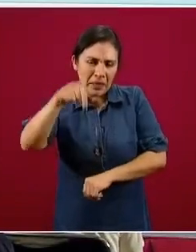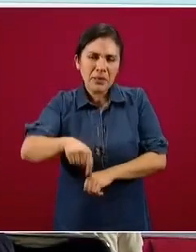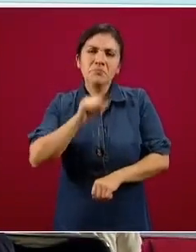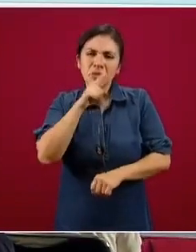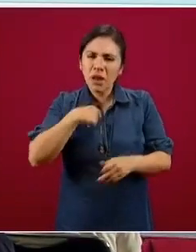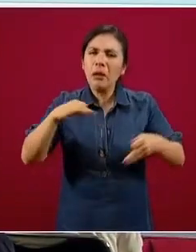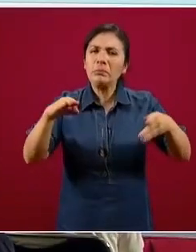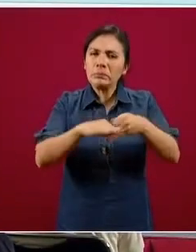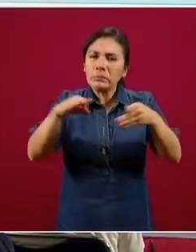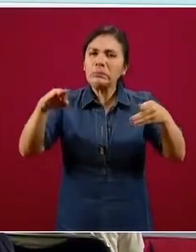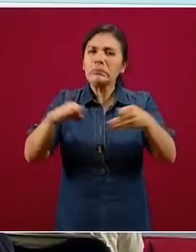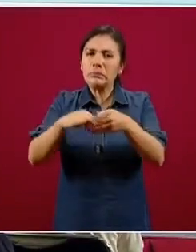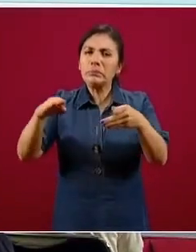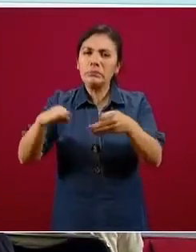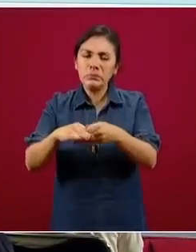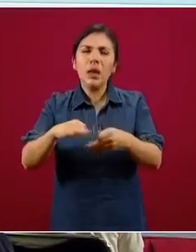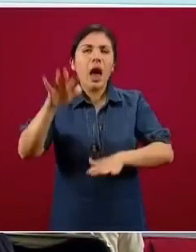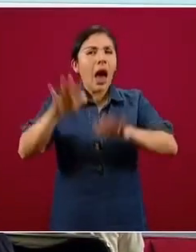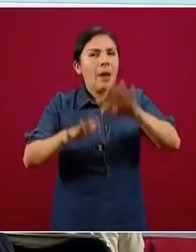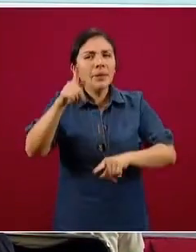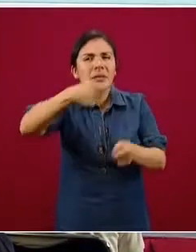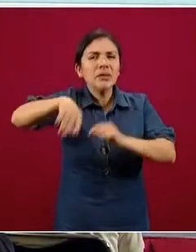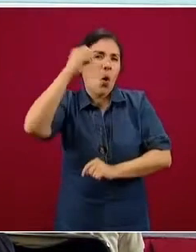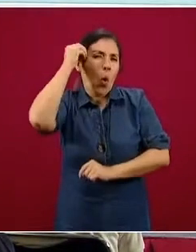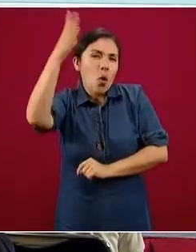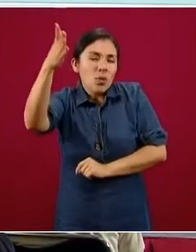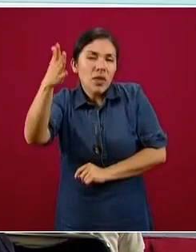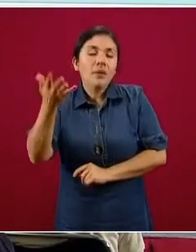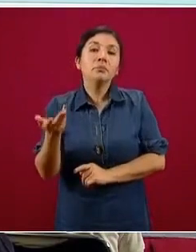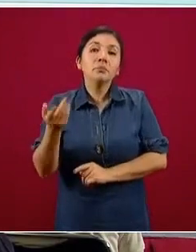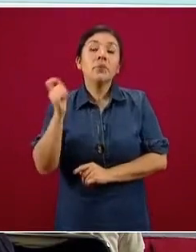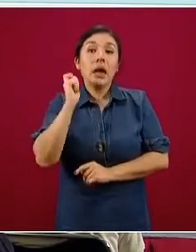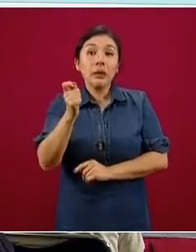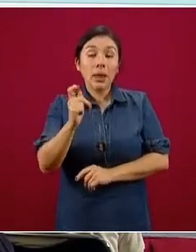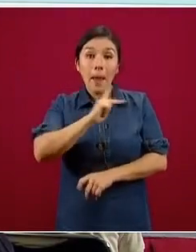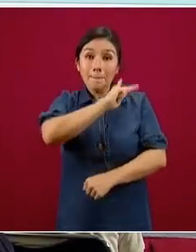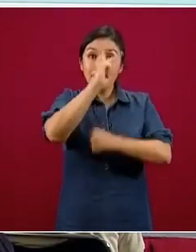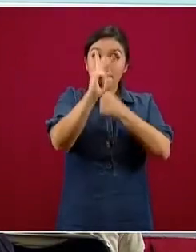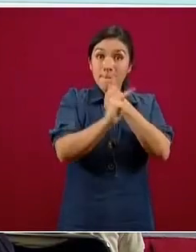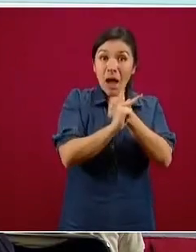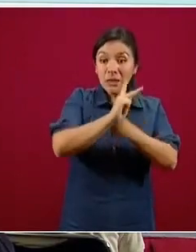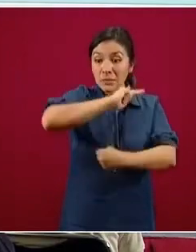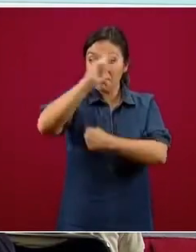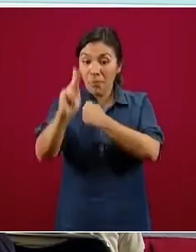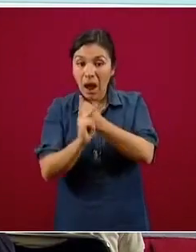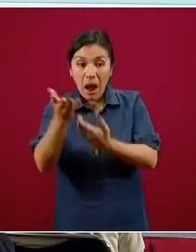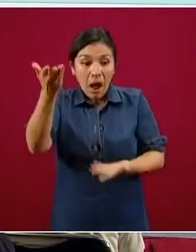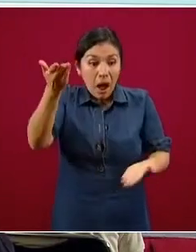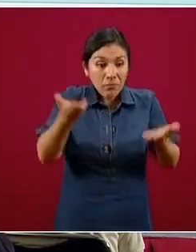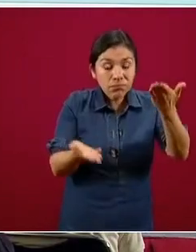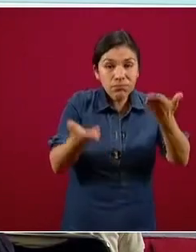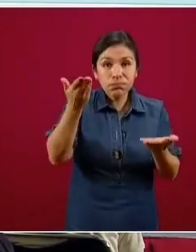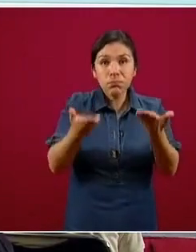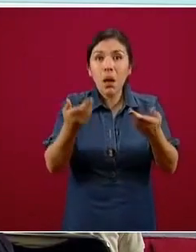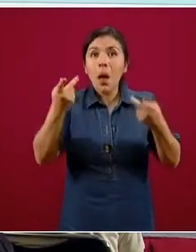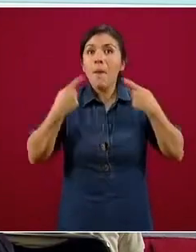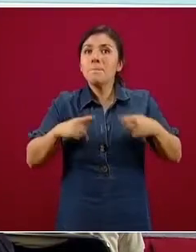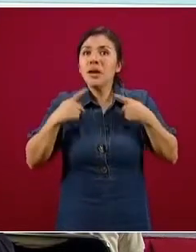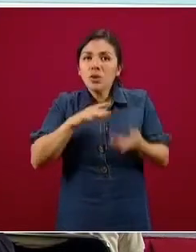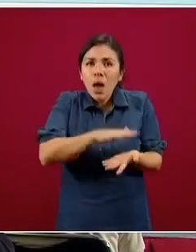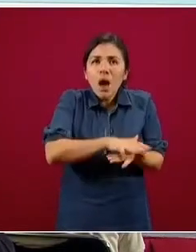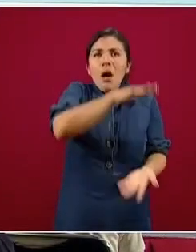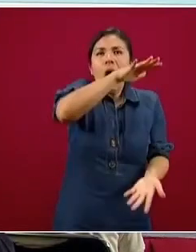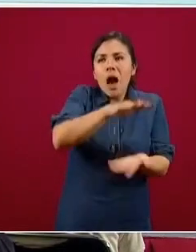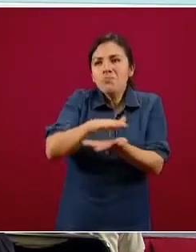y con frecuencia se pierde de perspectiva, que comparar países que tienen tamaños poblacionales